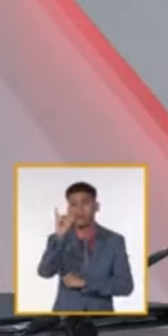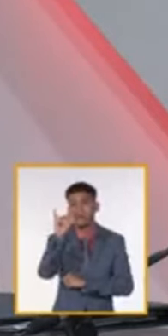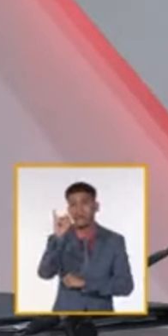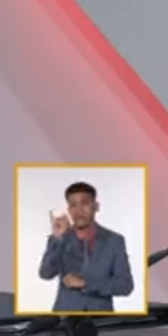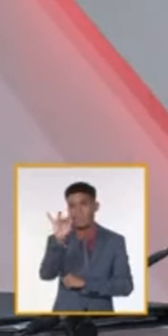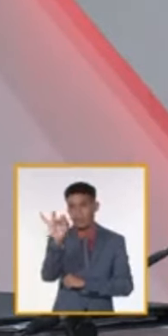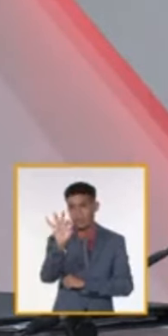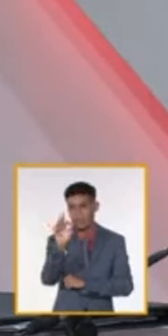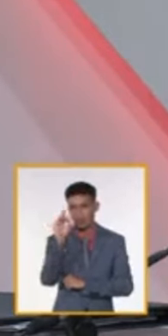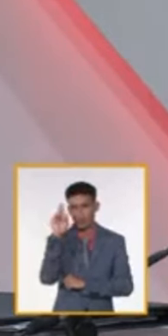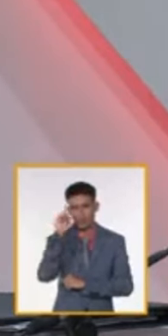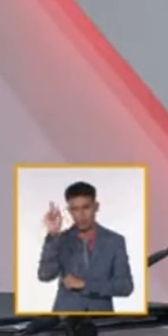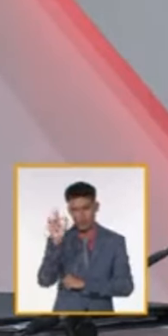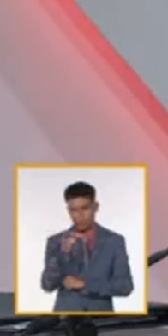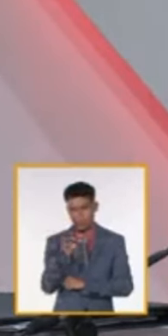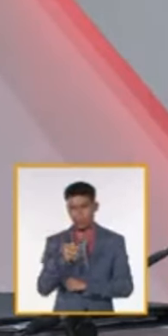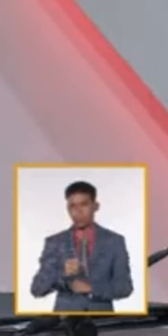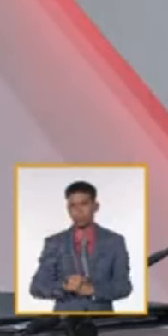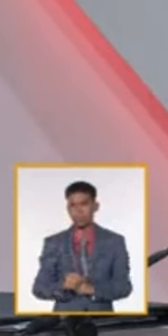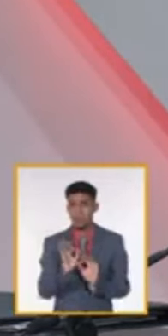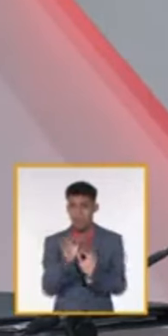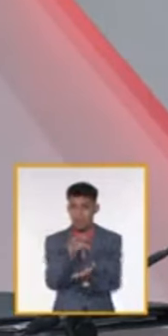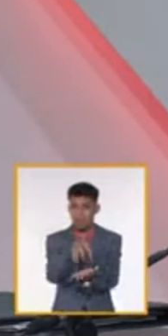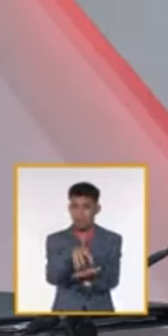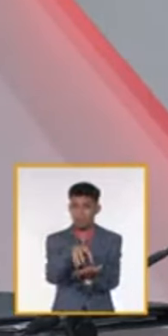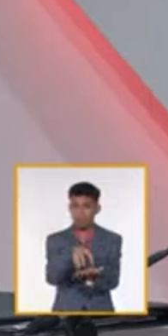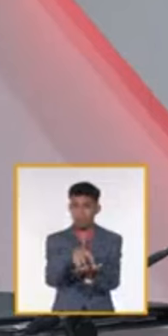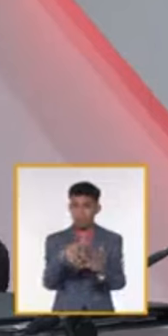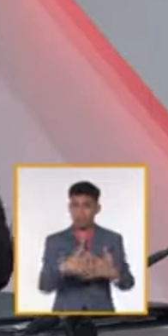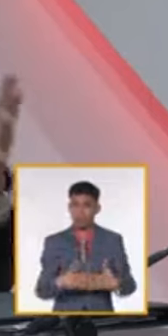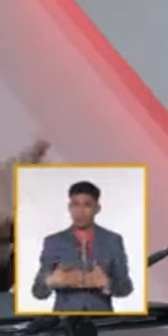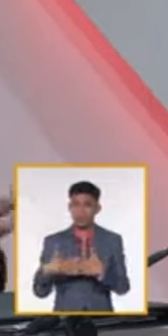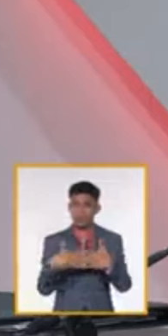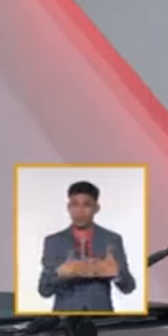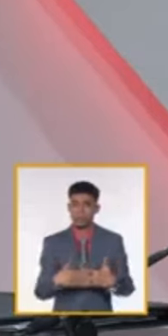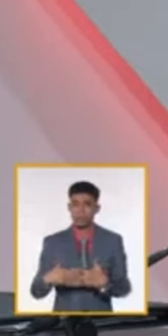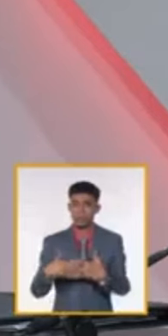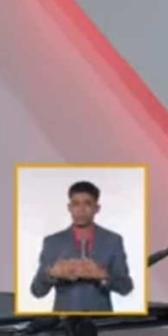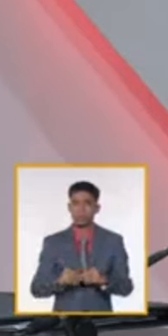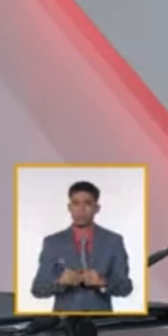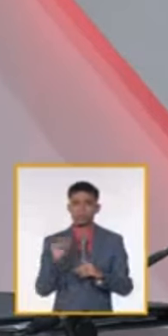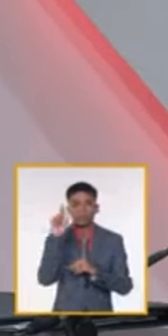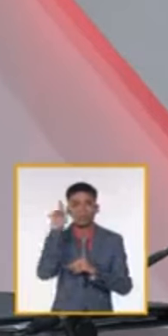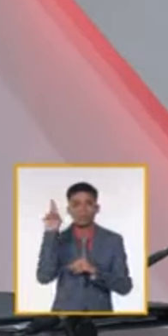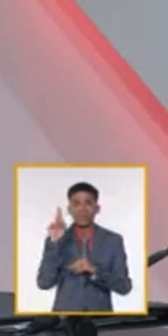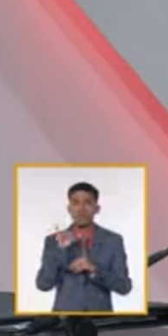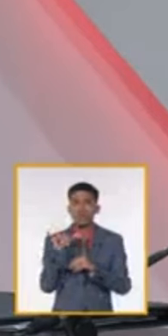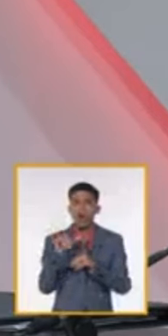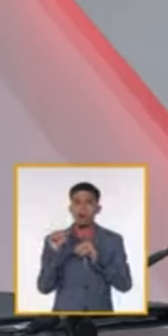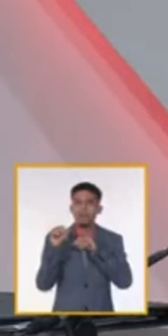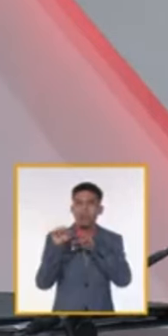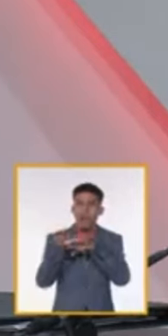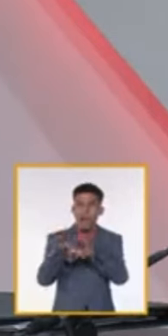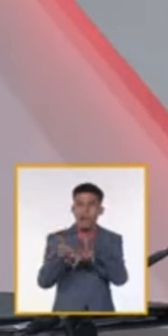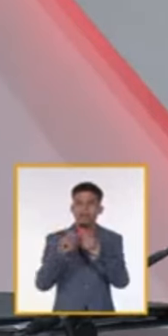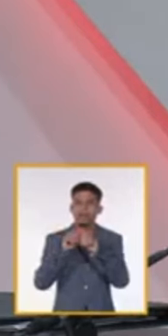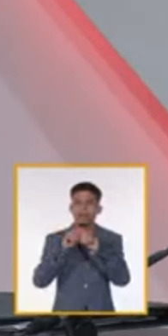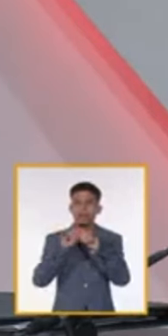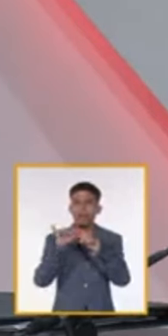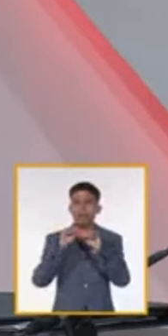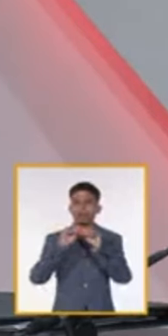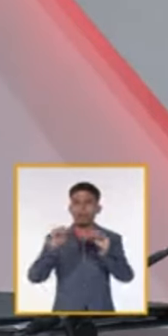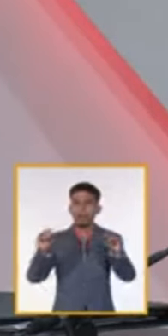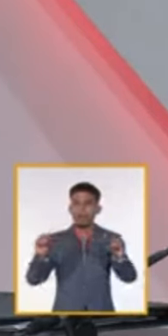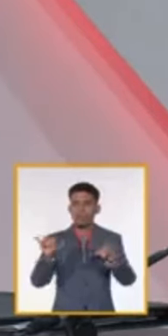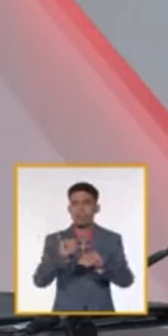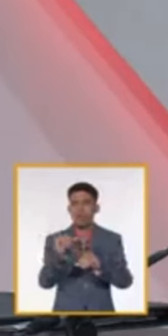1967, si no me equivoco, en esa propia universidad, y fue la marcha nacional convocada por los estudiantes contra la guerra de